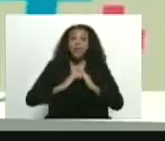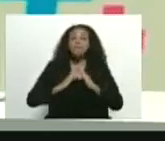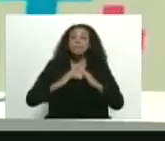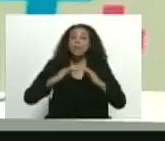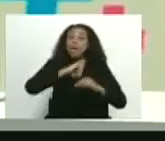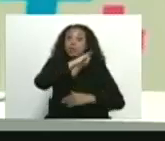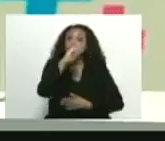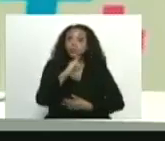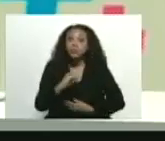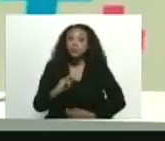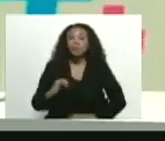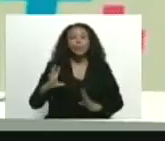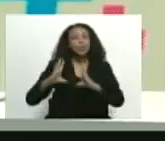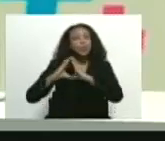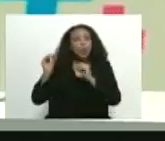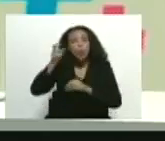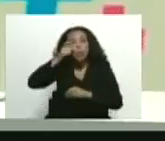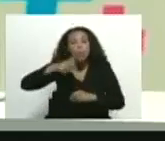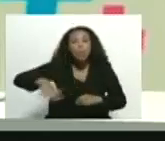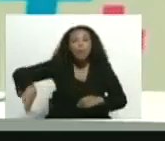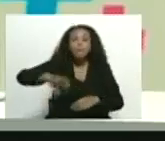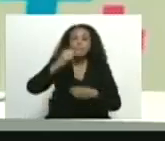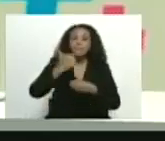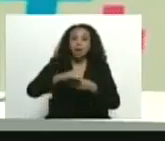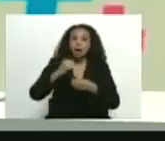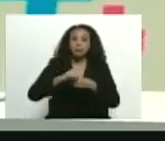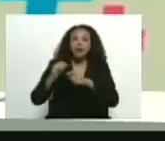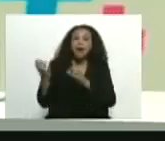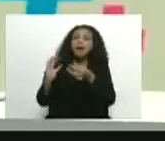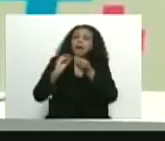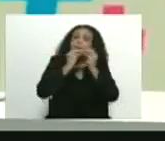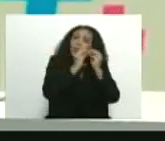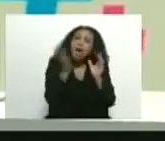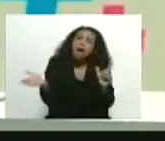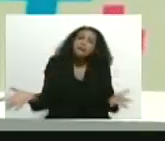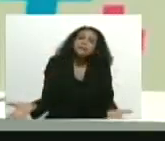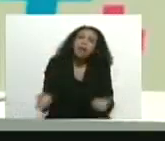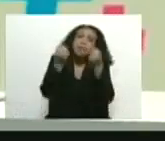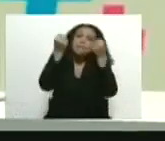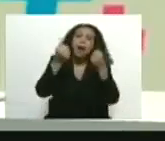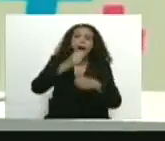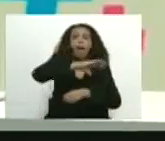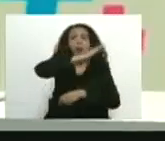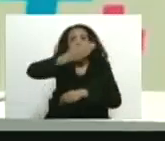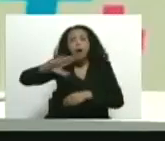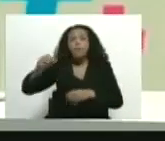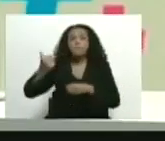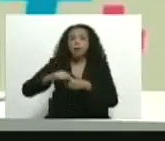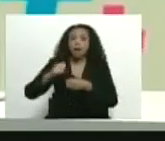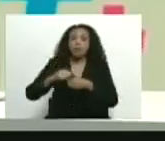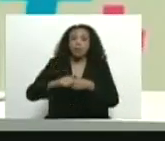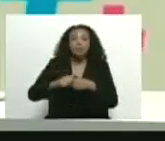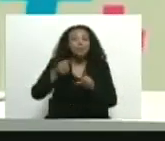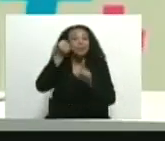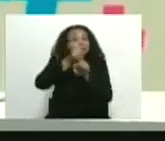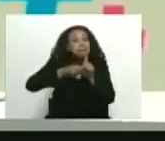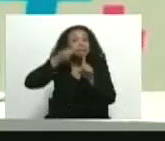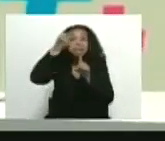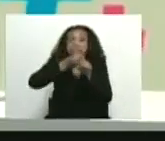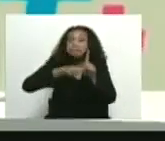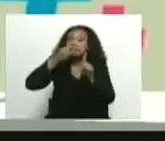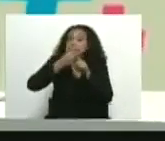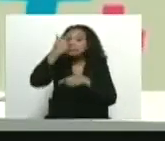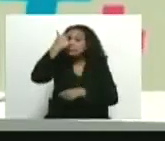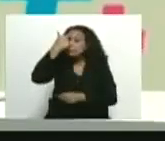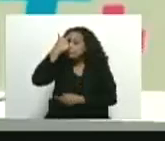juntos, todo nuestro pueblo, recuperemos el lago de Maracaibo. Tenemos que empeñarnos, cuando nosotros nos empeñamos